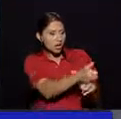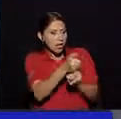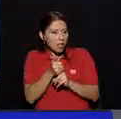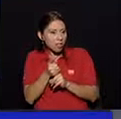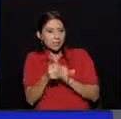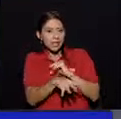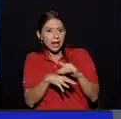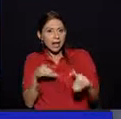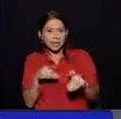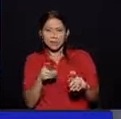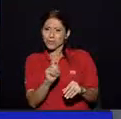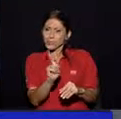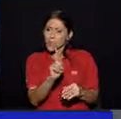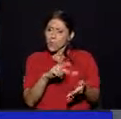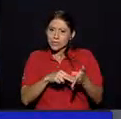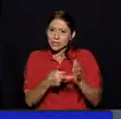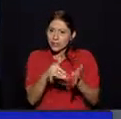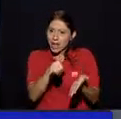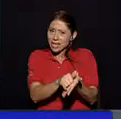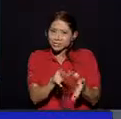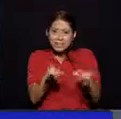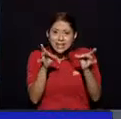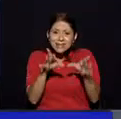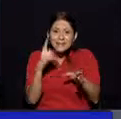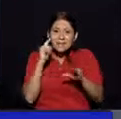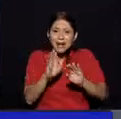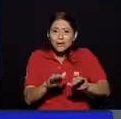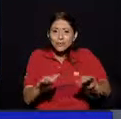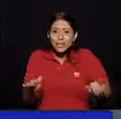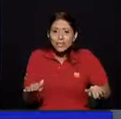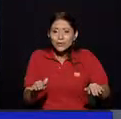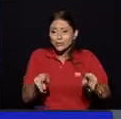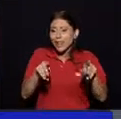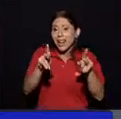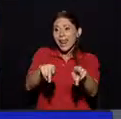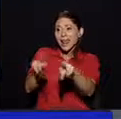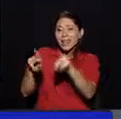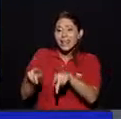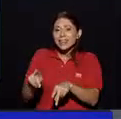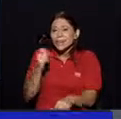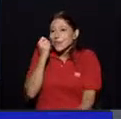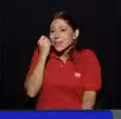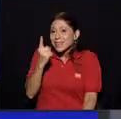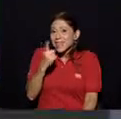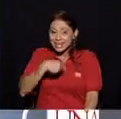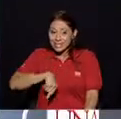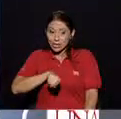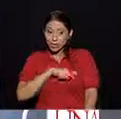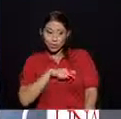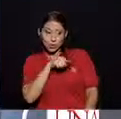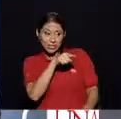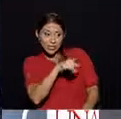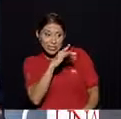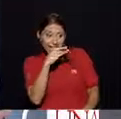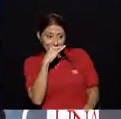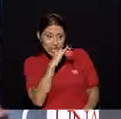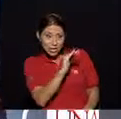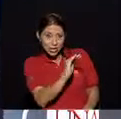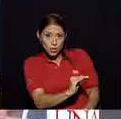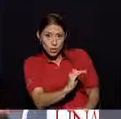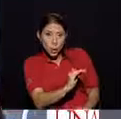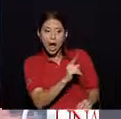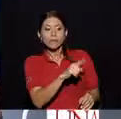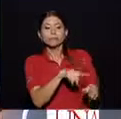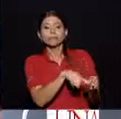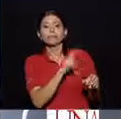tardan mucho tiempo y el niño está separado de esa familia. Entonces, a veces la gente cree que denuncia y quite. Para los niños y las niñas